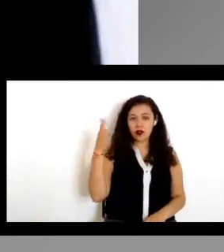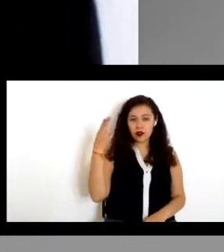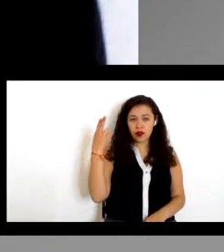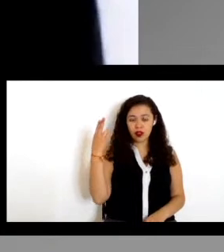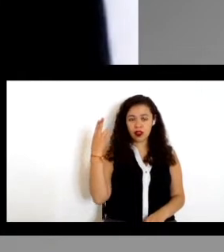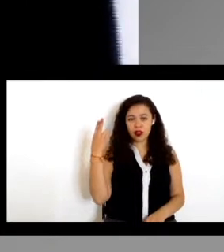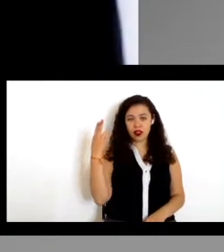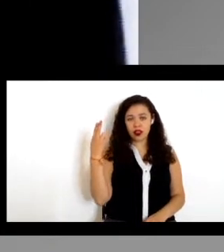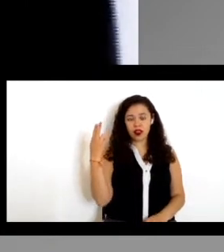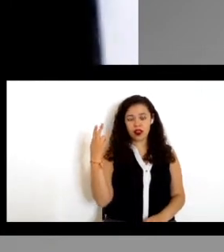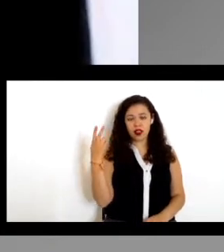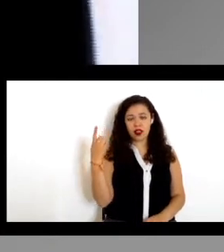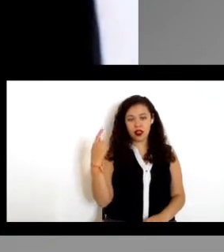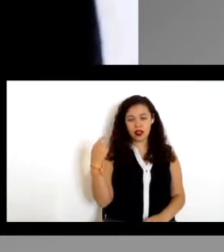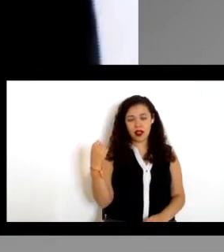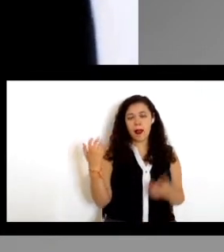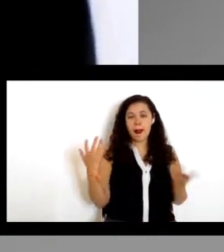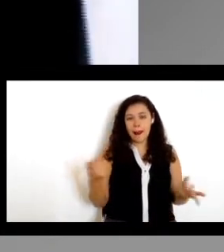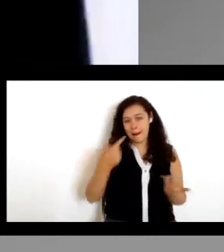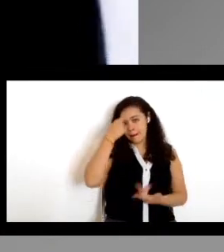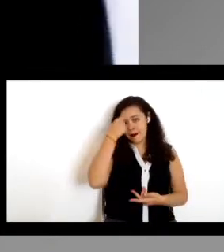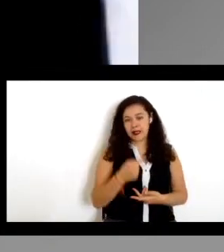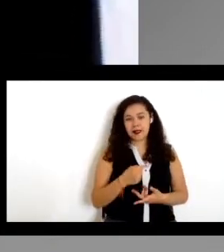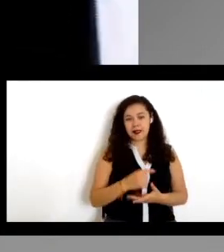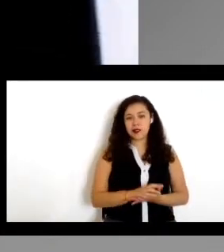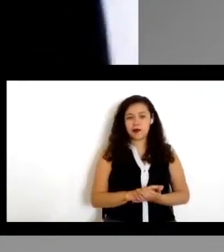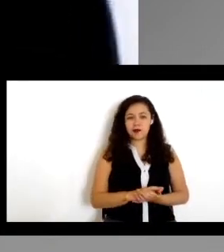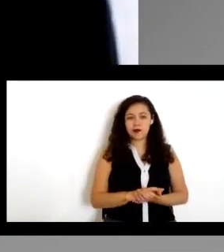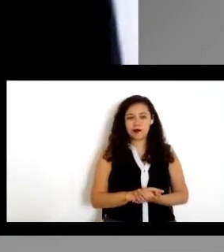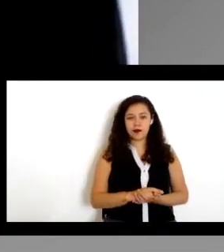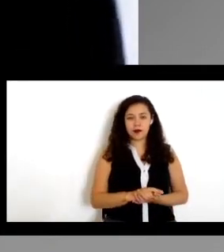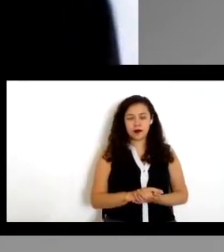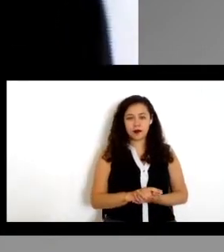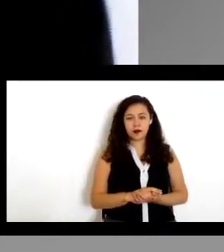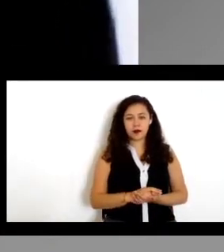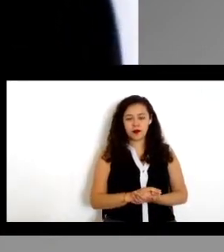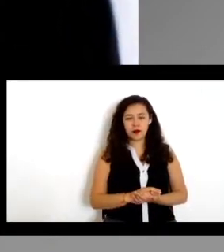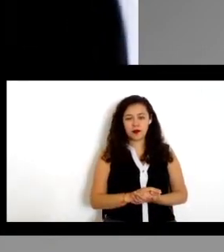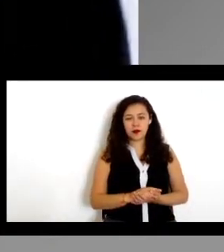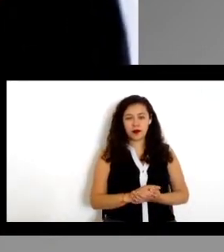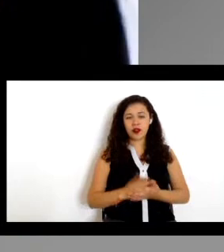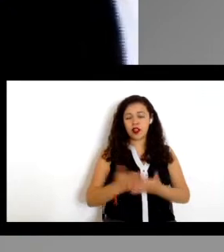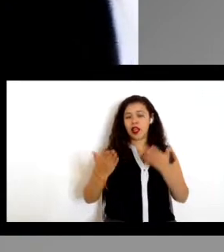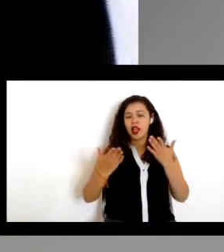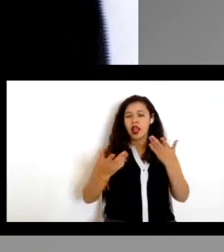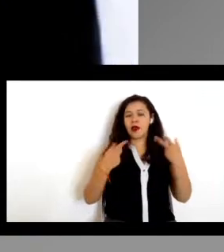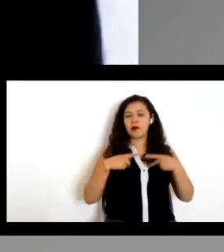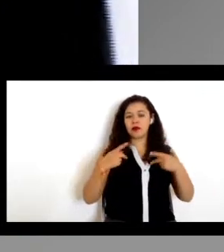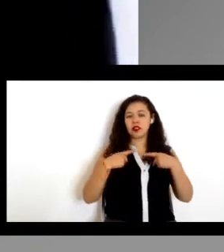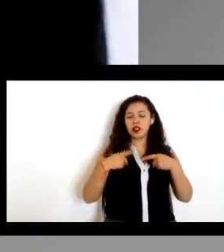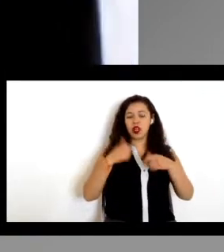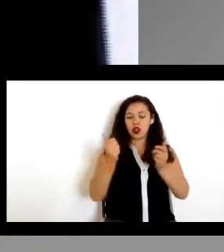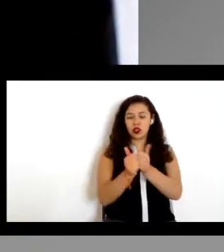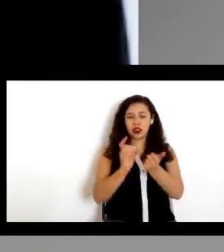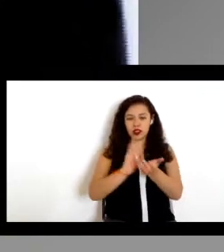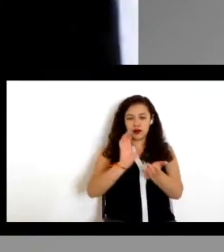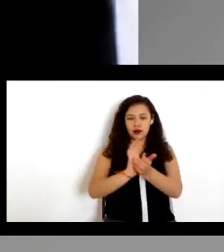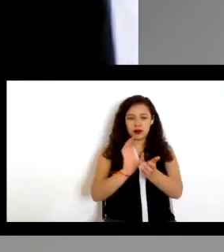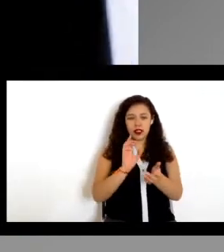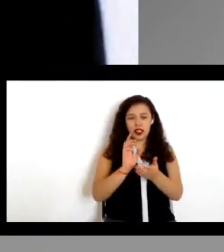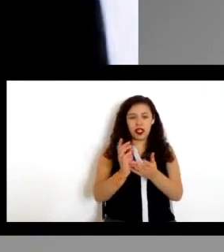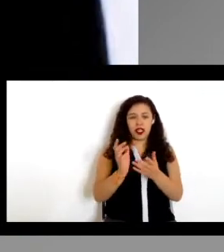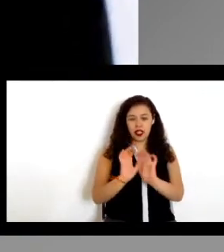que puedan tener una mayor apertura a recibir estudiantes con discapacidad, es tener esta